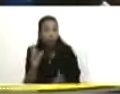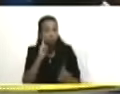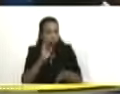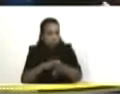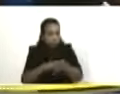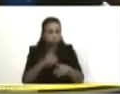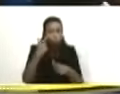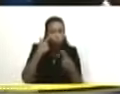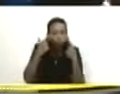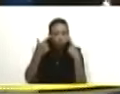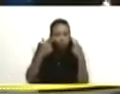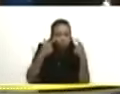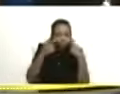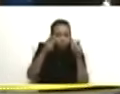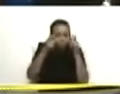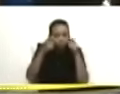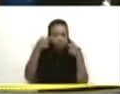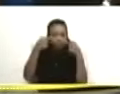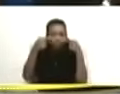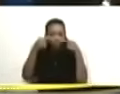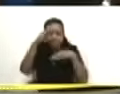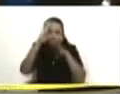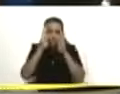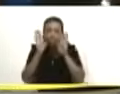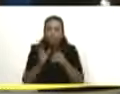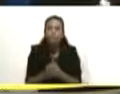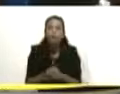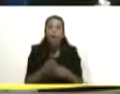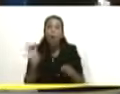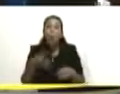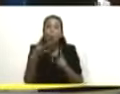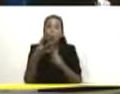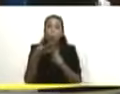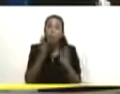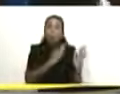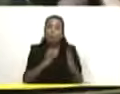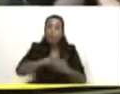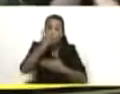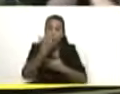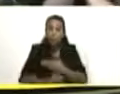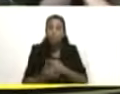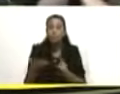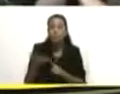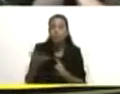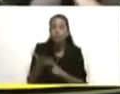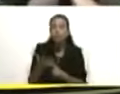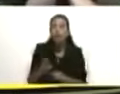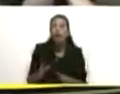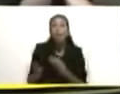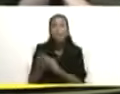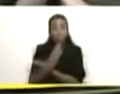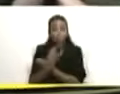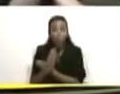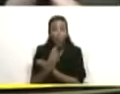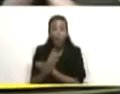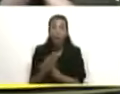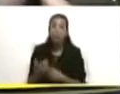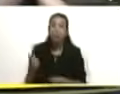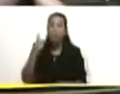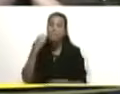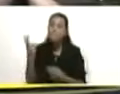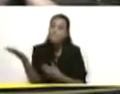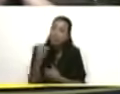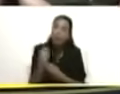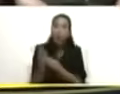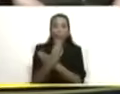Voy a estar viéndolo, pues, Mosca. ¿Cuál es el cuarto programa? Bueno, presidente, vamos a cuidarnos. También creemos que la